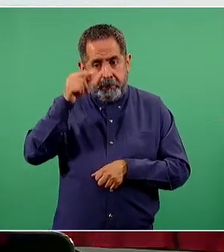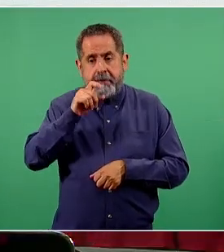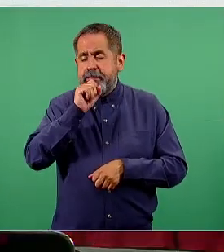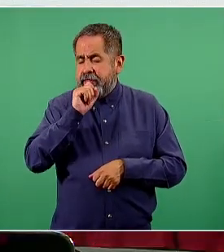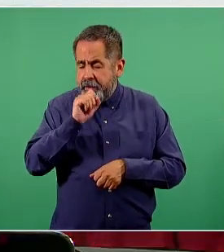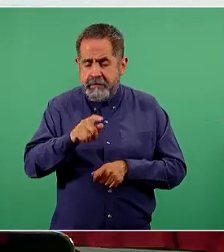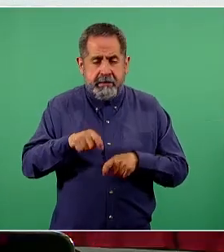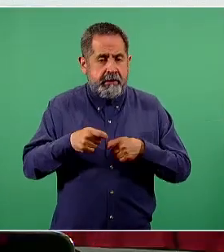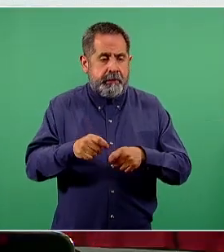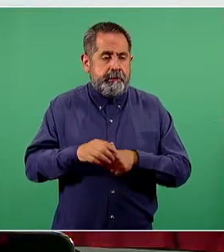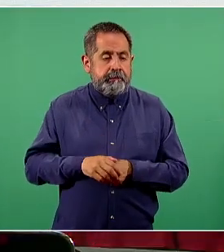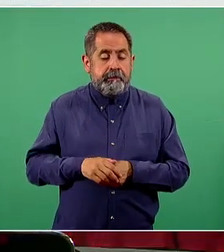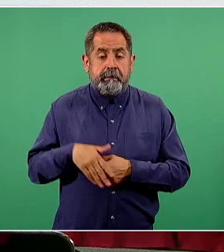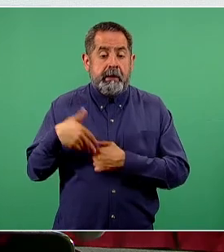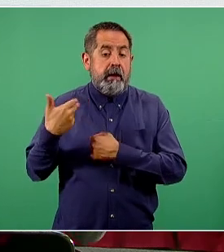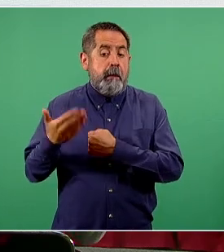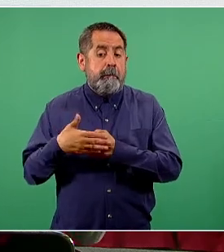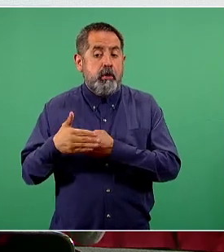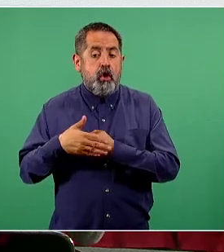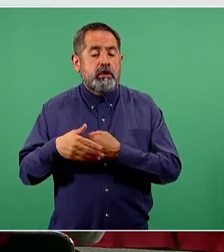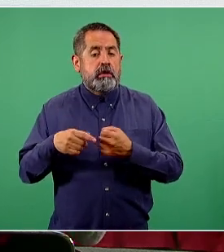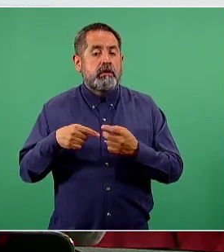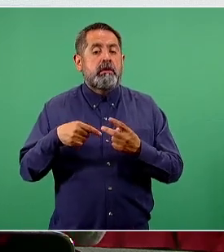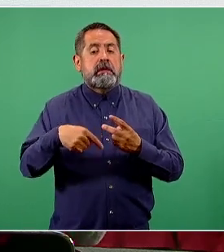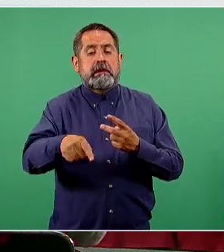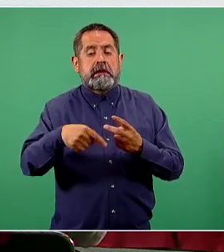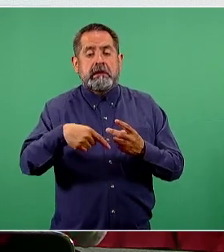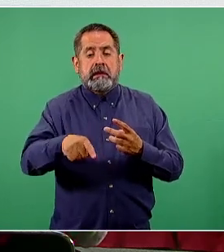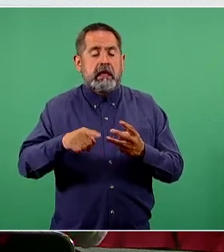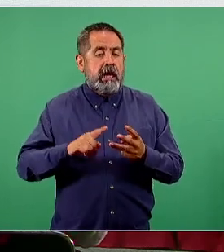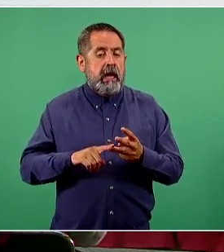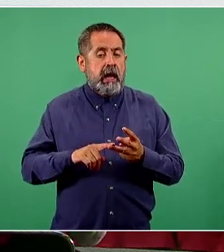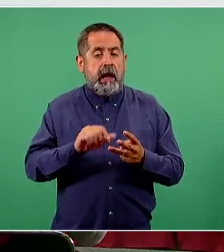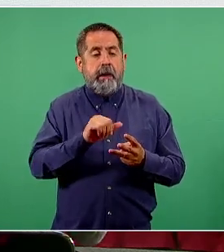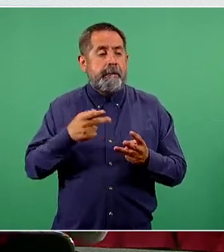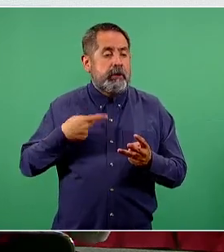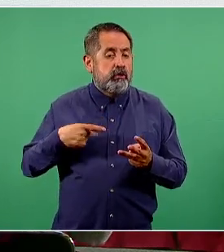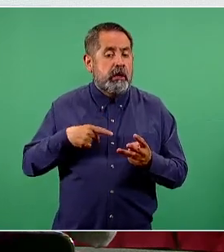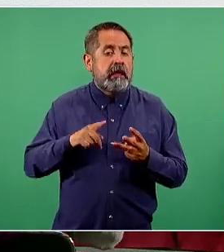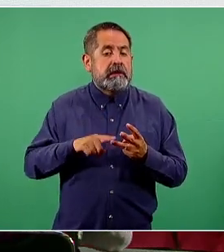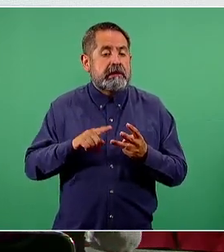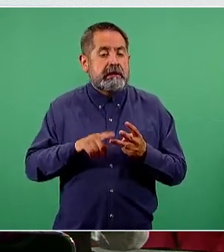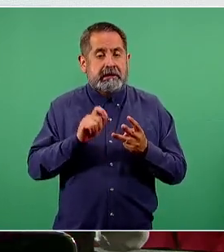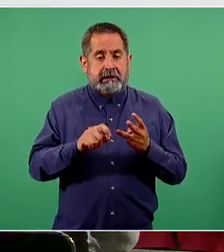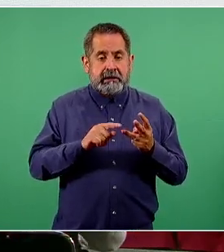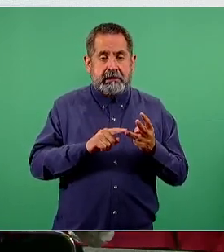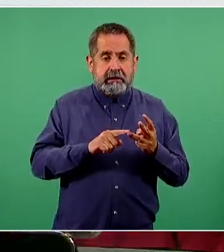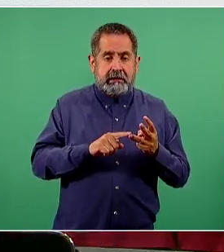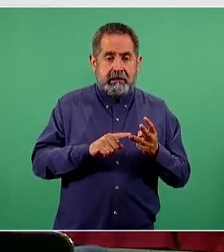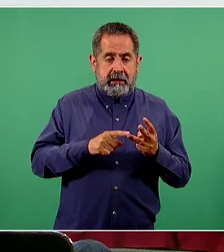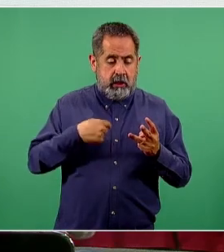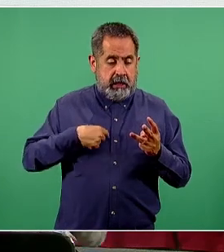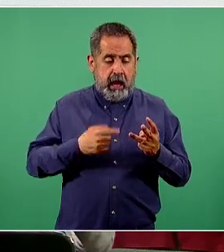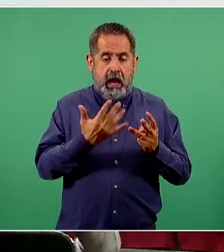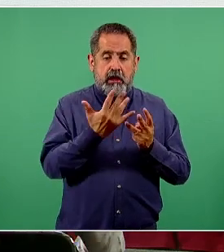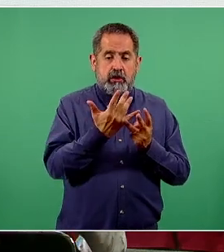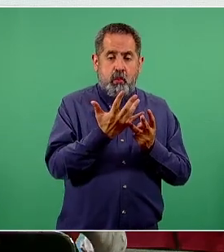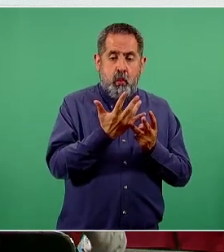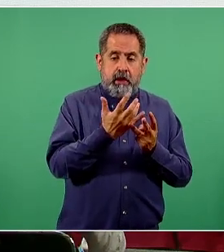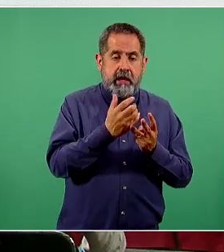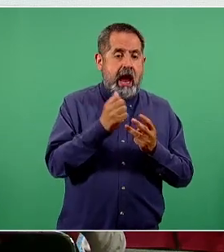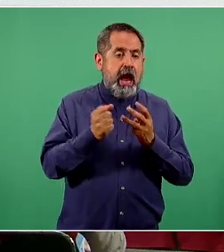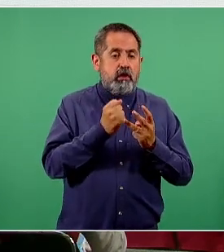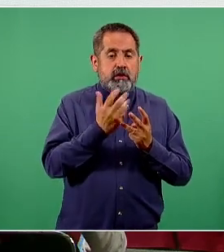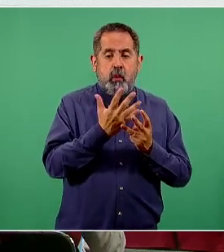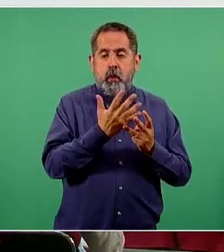próximos a arrancar la vacunación a las personas que tienen o tenemos 50 y más